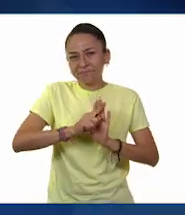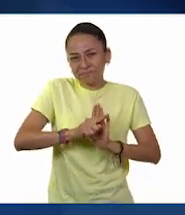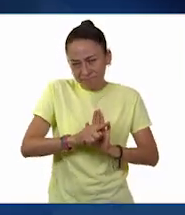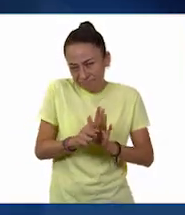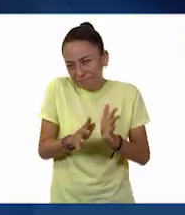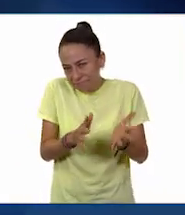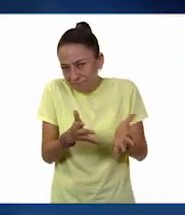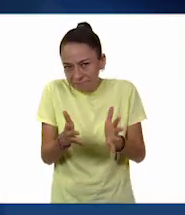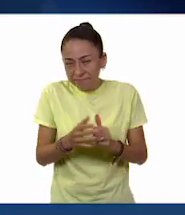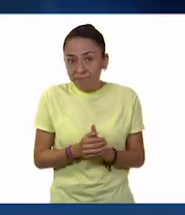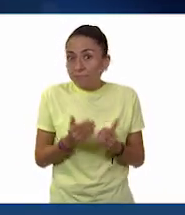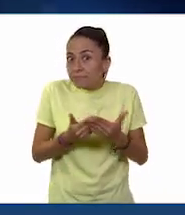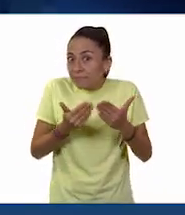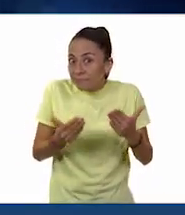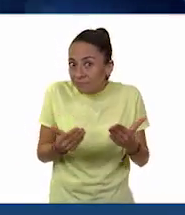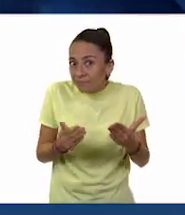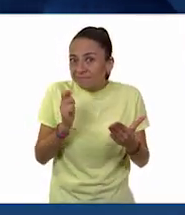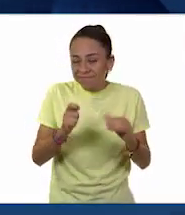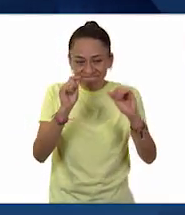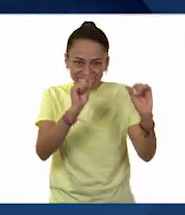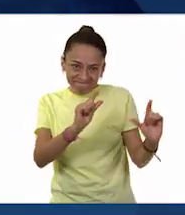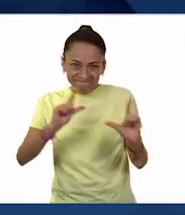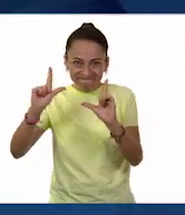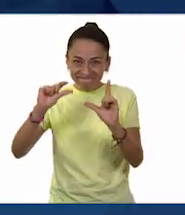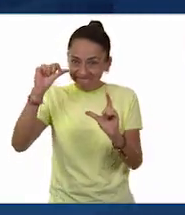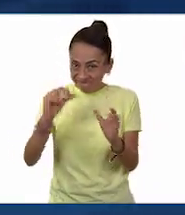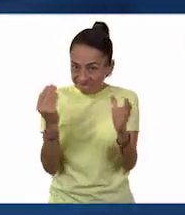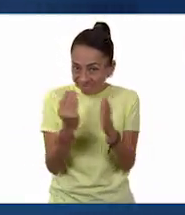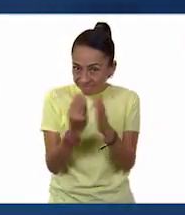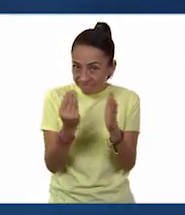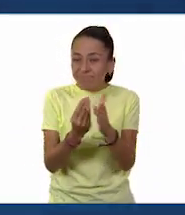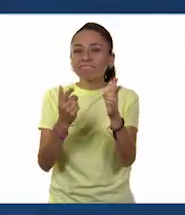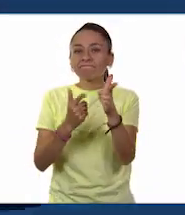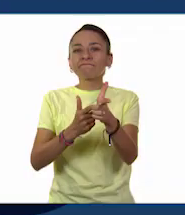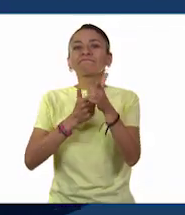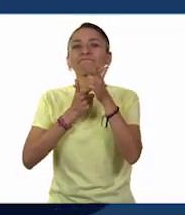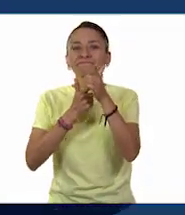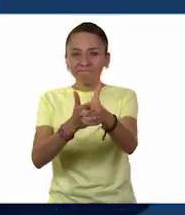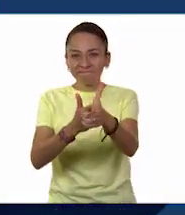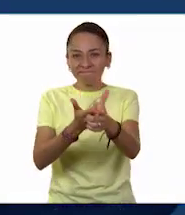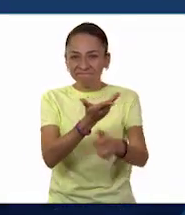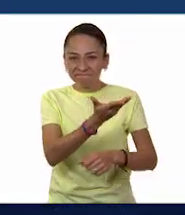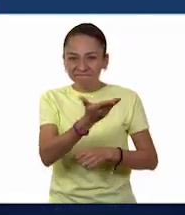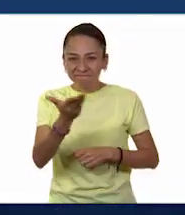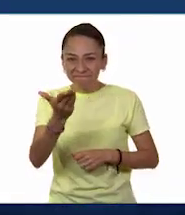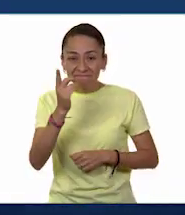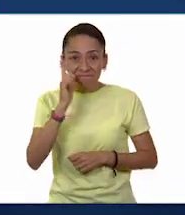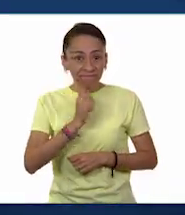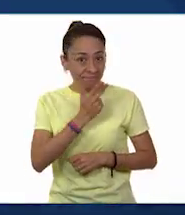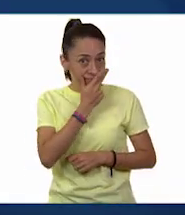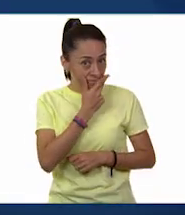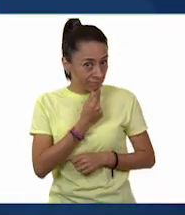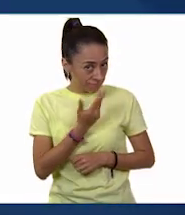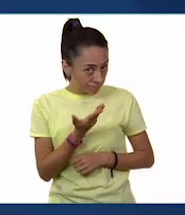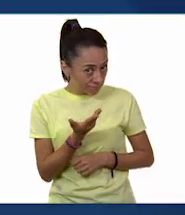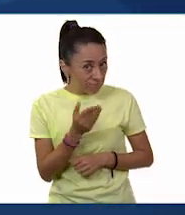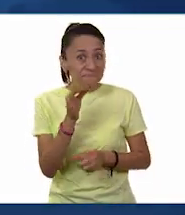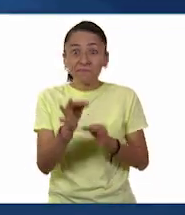es momento de seguir con el programa de hoy. ¿Listas? ¿Listos?